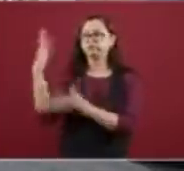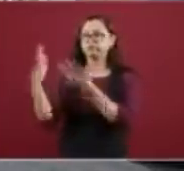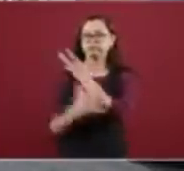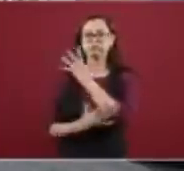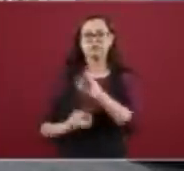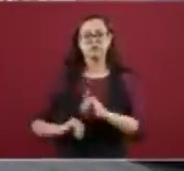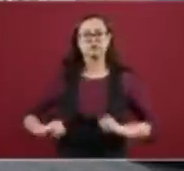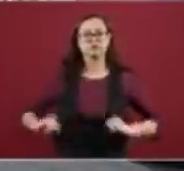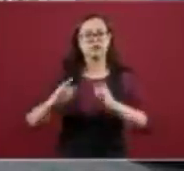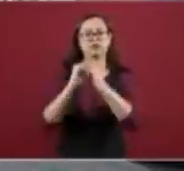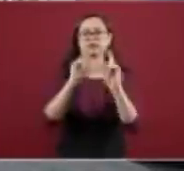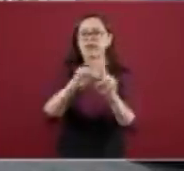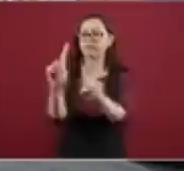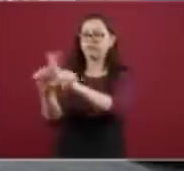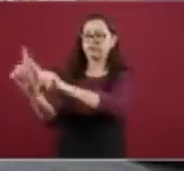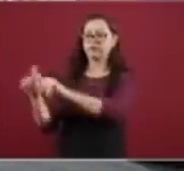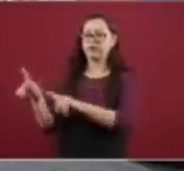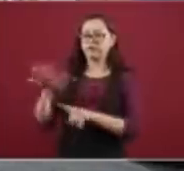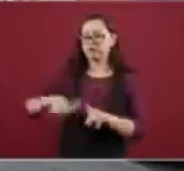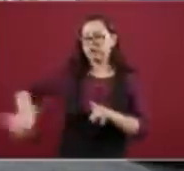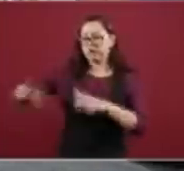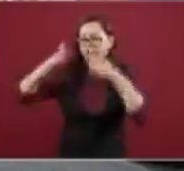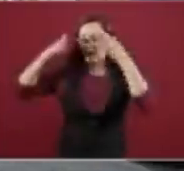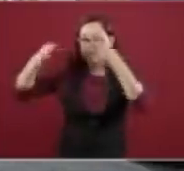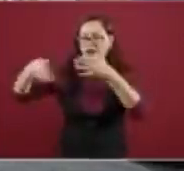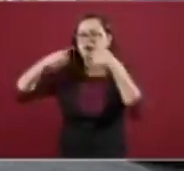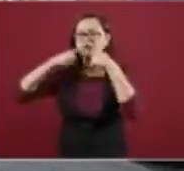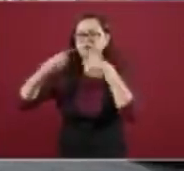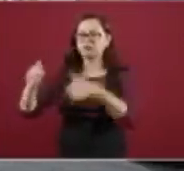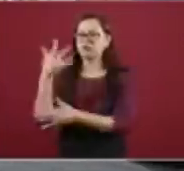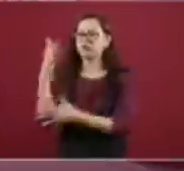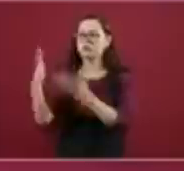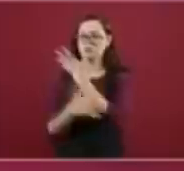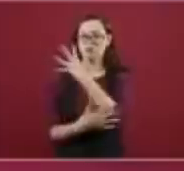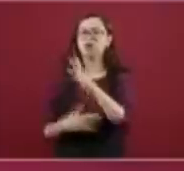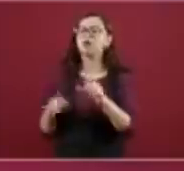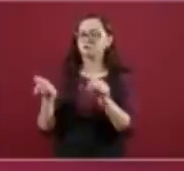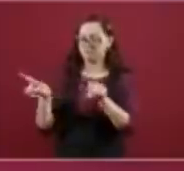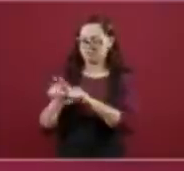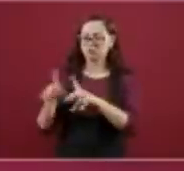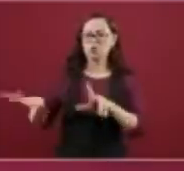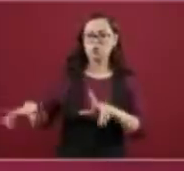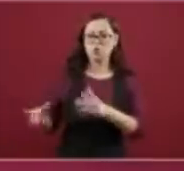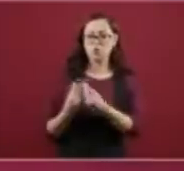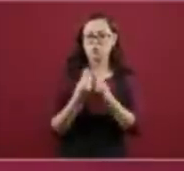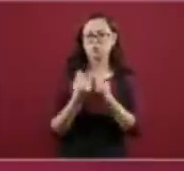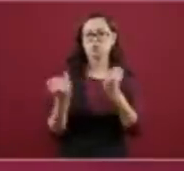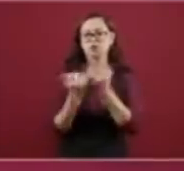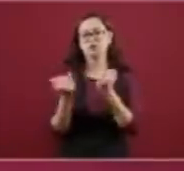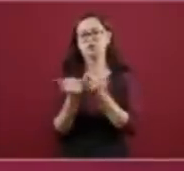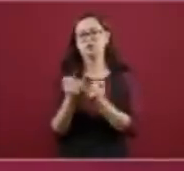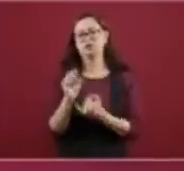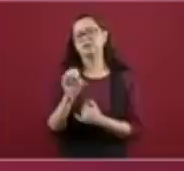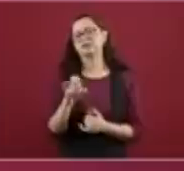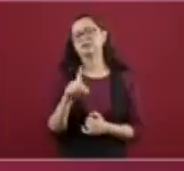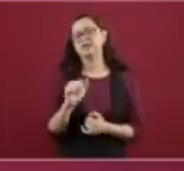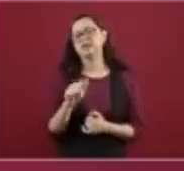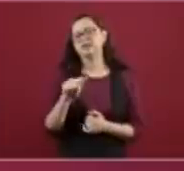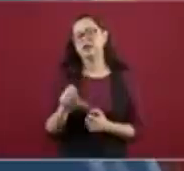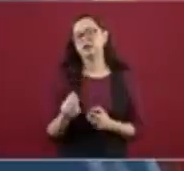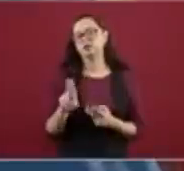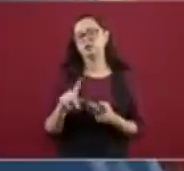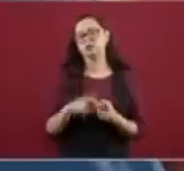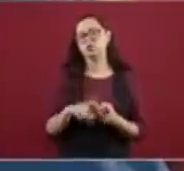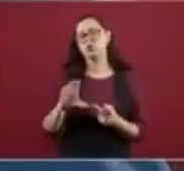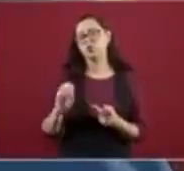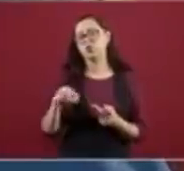están involucradas en este gran espacio. Desde luego que estaremos trabajando también de la mano de Medio Ambiente, de SEDATU, de CONACYT, de